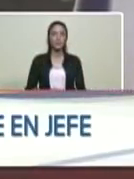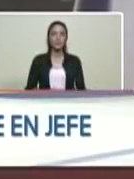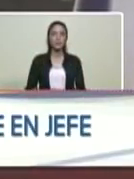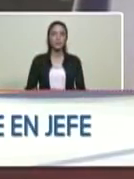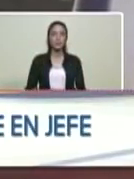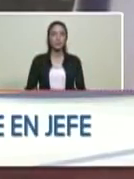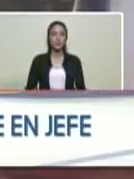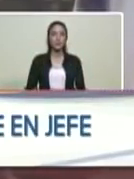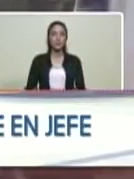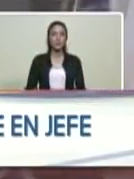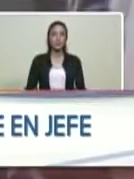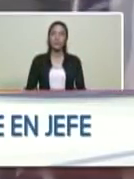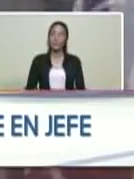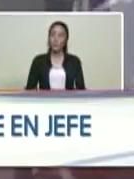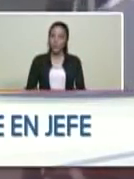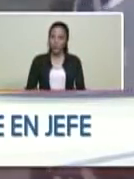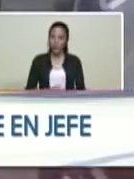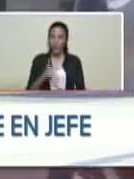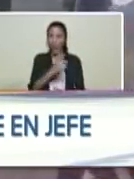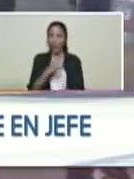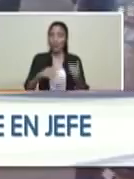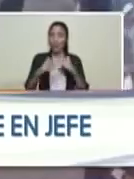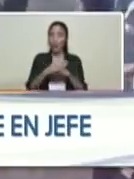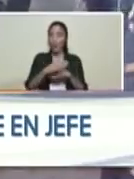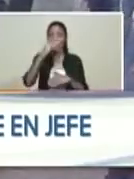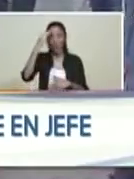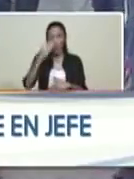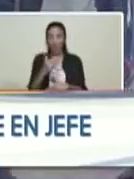y la fuerza armada se define chavista